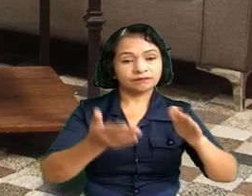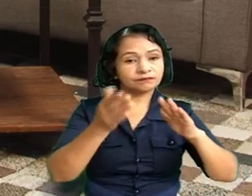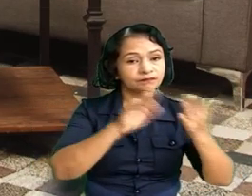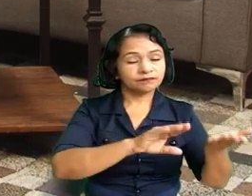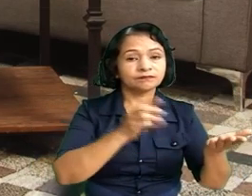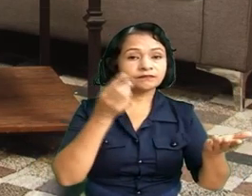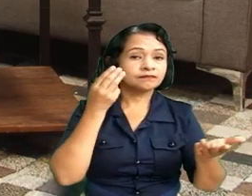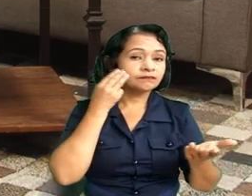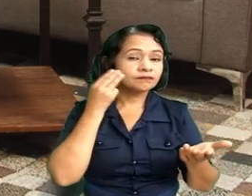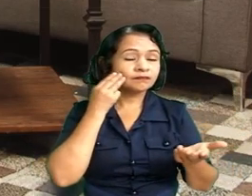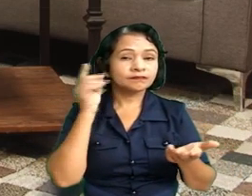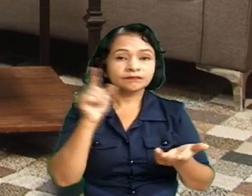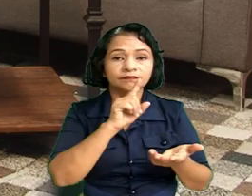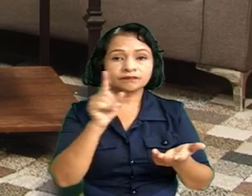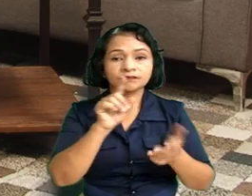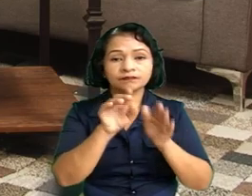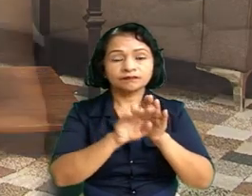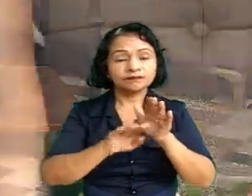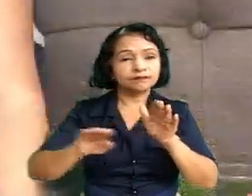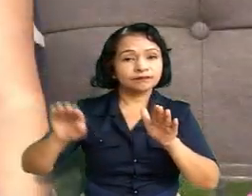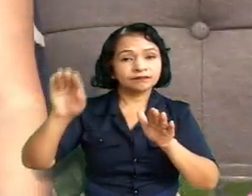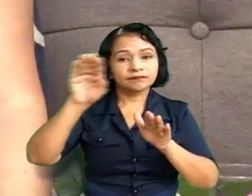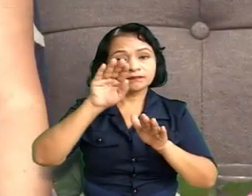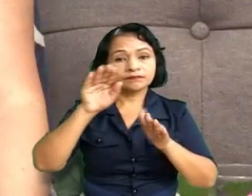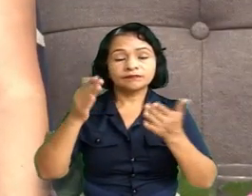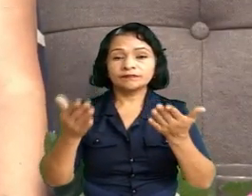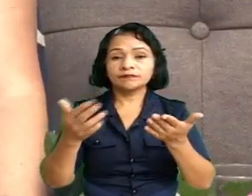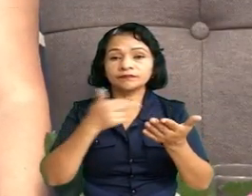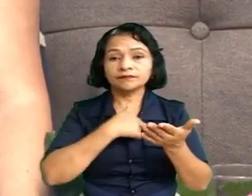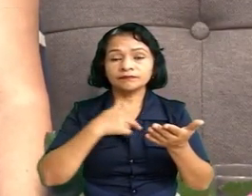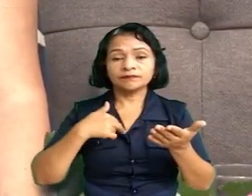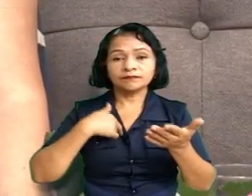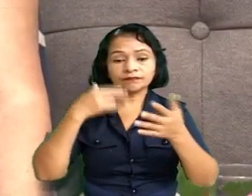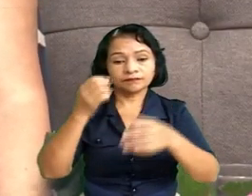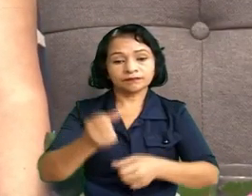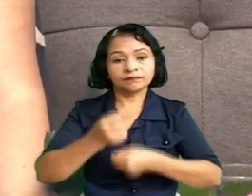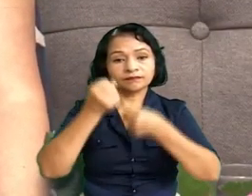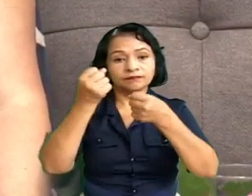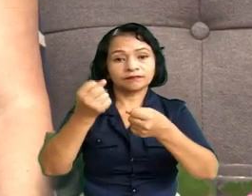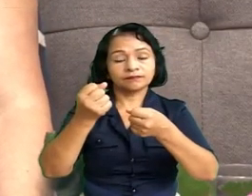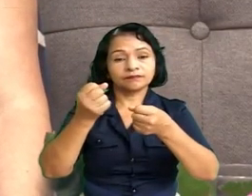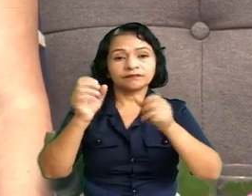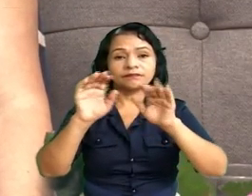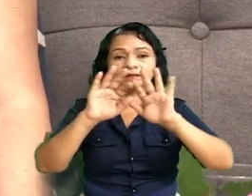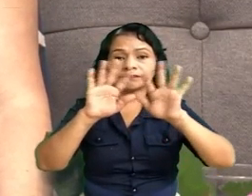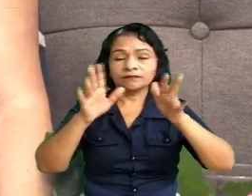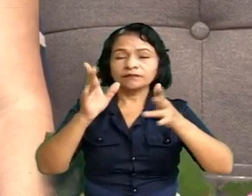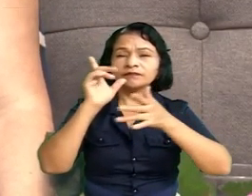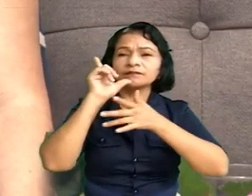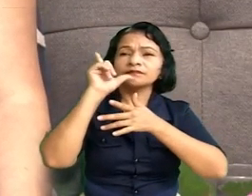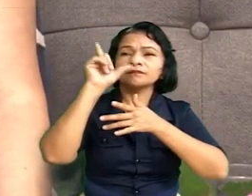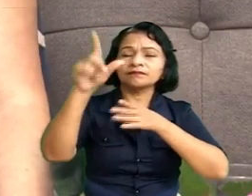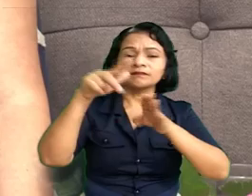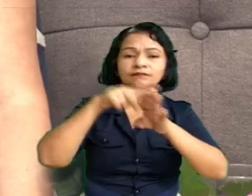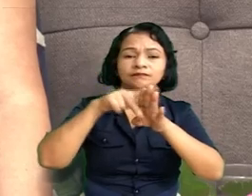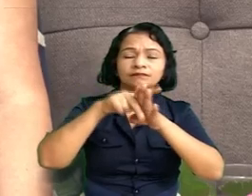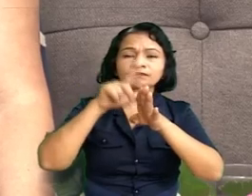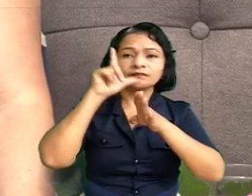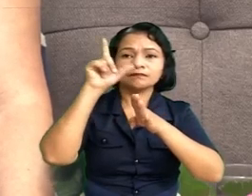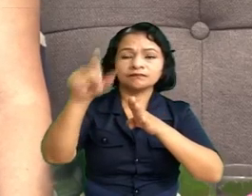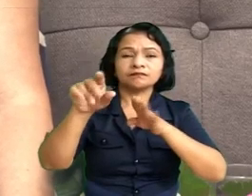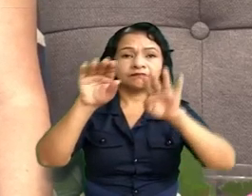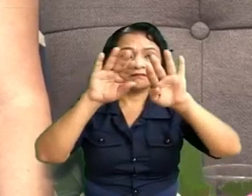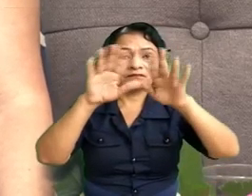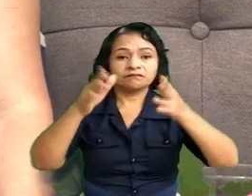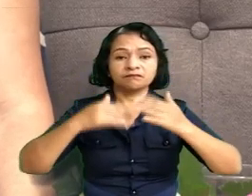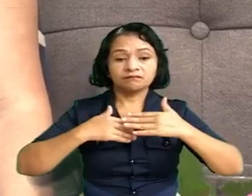Pero ese índice tiene mayor validez porque hemos salvado vidas en la zona rural, donde profundamente era un flagelo. Exacto.